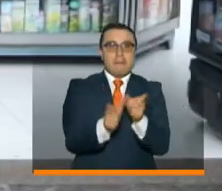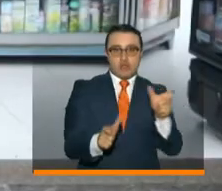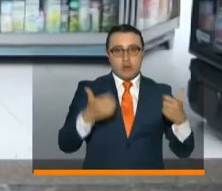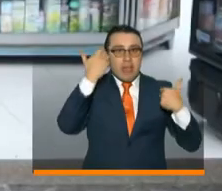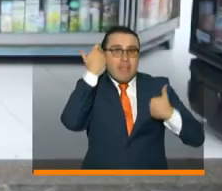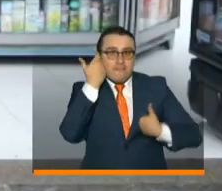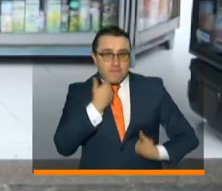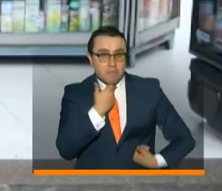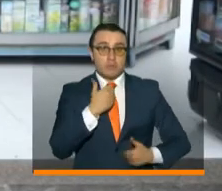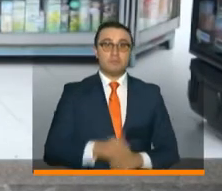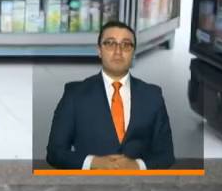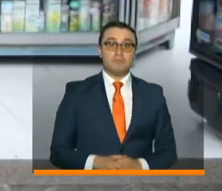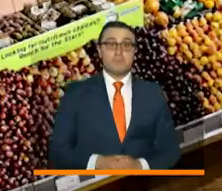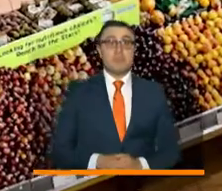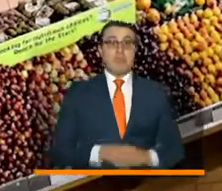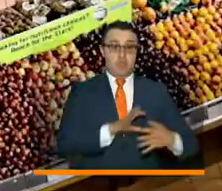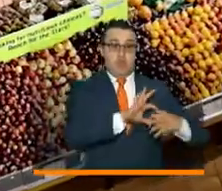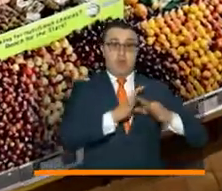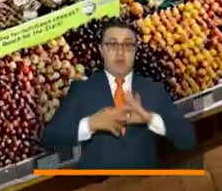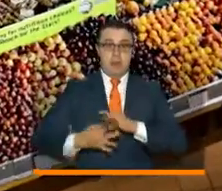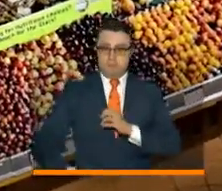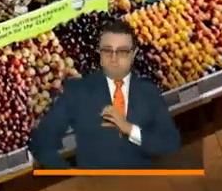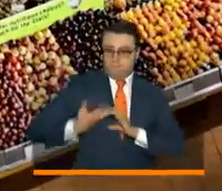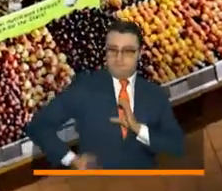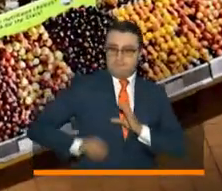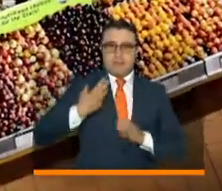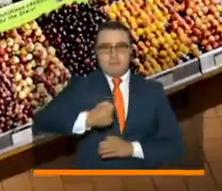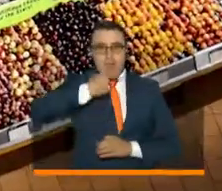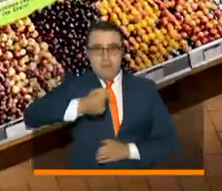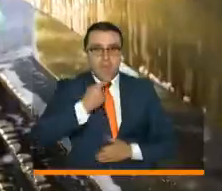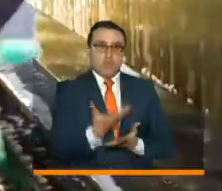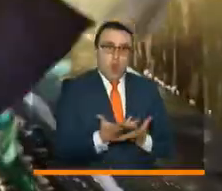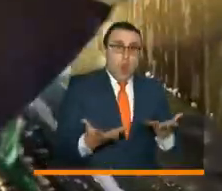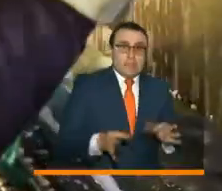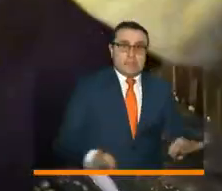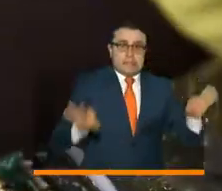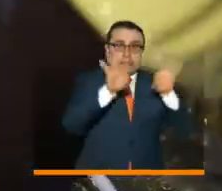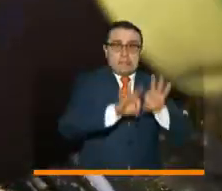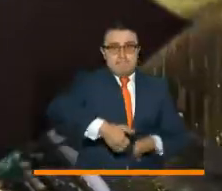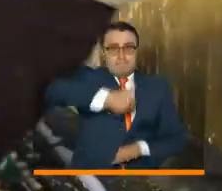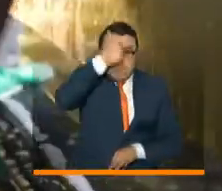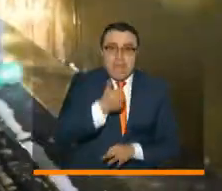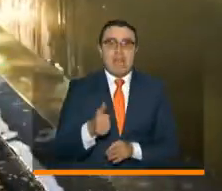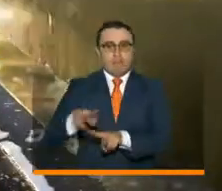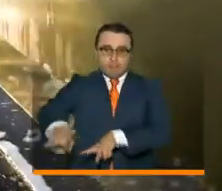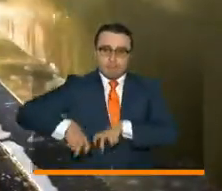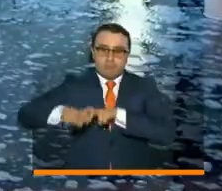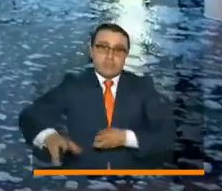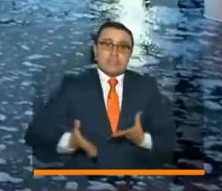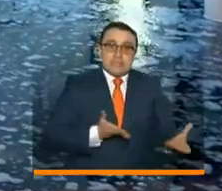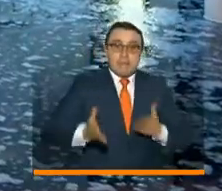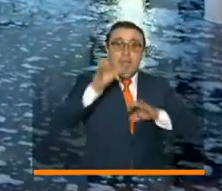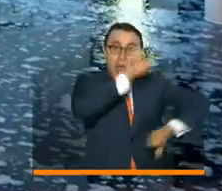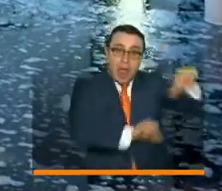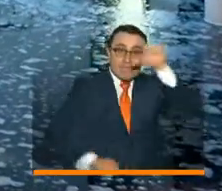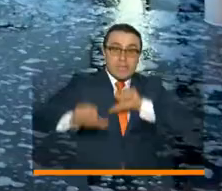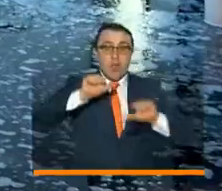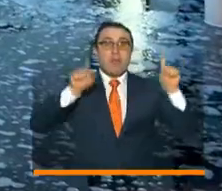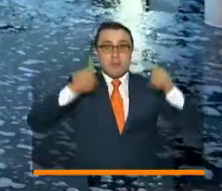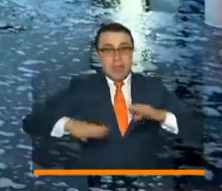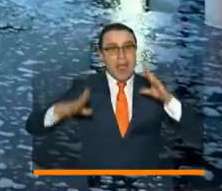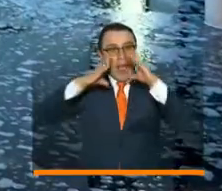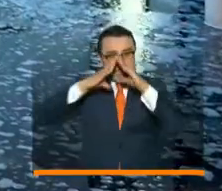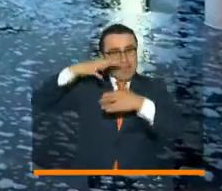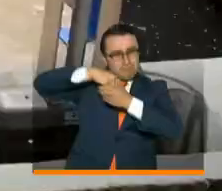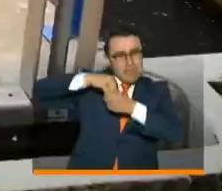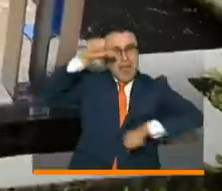cadenas productivas de medicamentos, de bienes de primera necesidad y del agro, el servicio de limpieza y aseo, incluido el doméstico y el